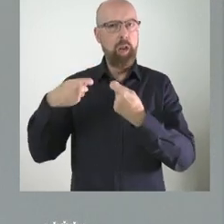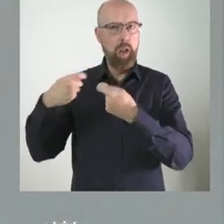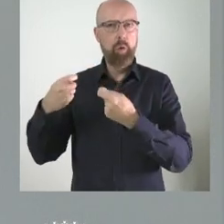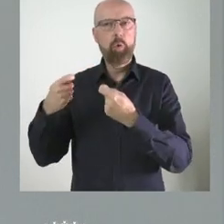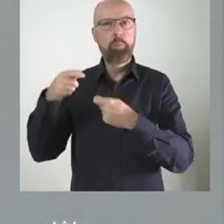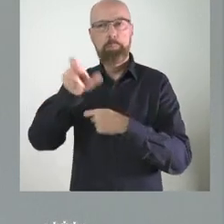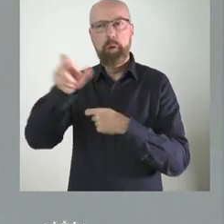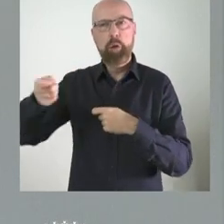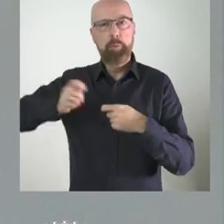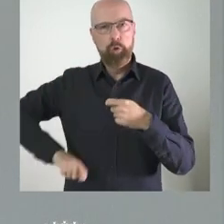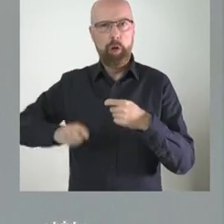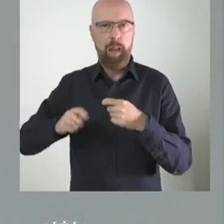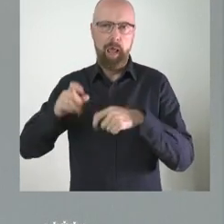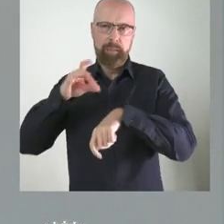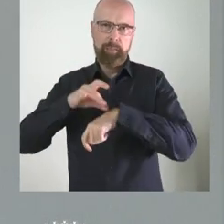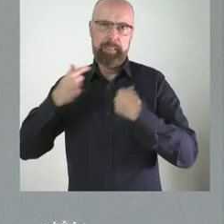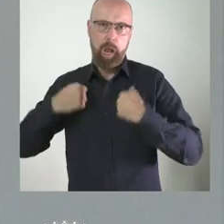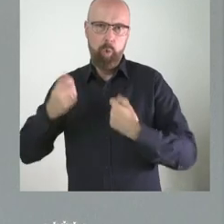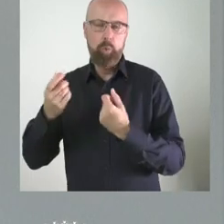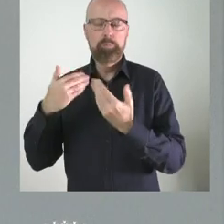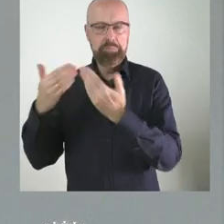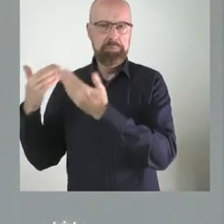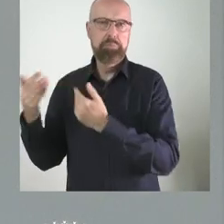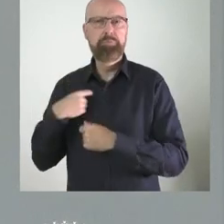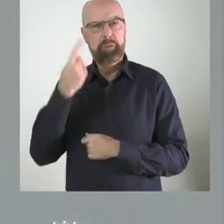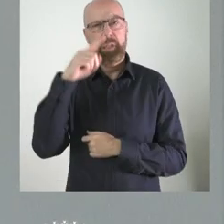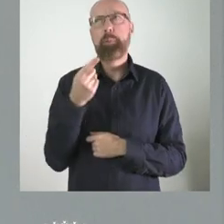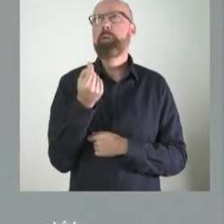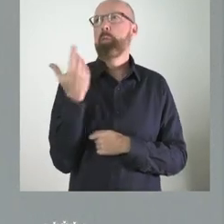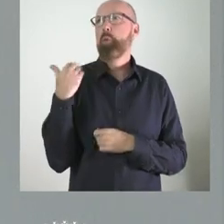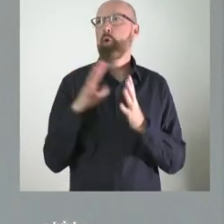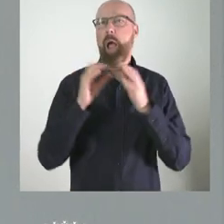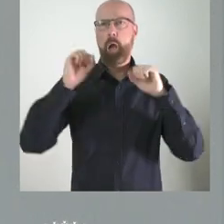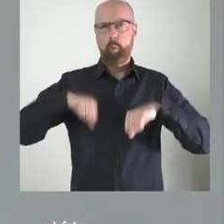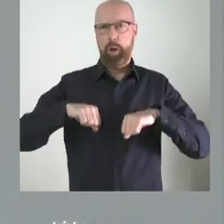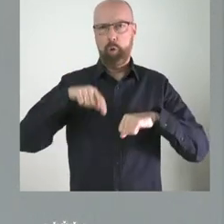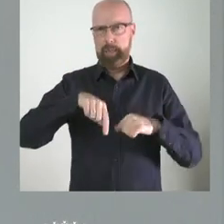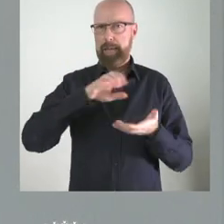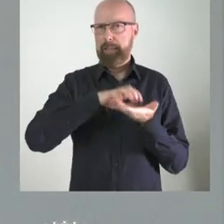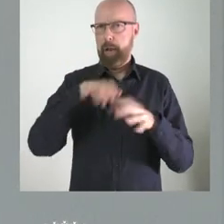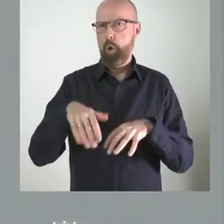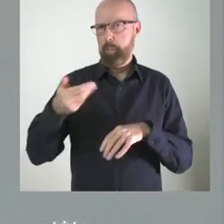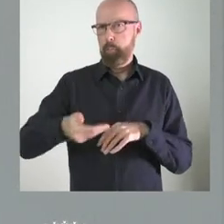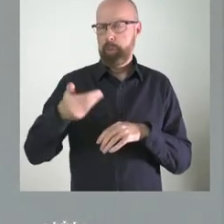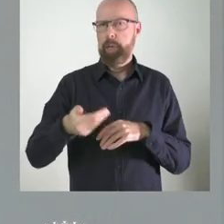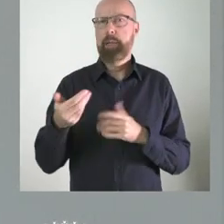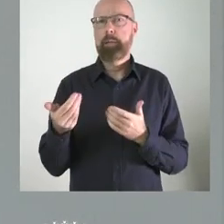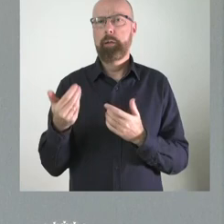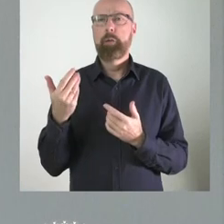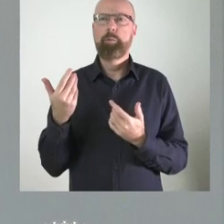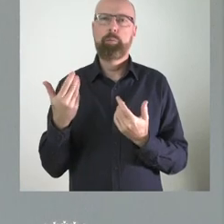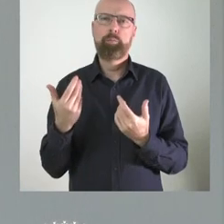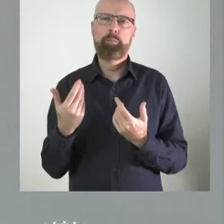sanitarios Y ustedes saben que recientemente además hemos alcanzado un importante acuerdo en Castilla y León con los con alguno de los más importantes